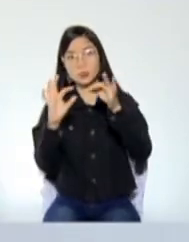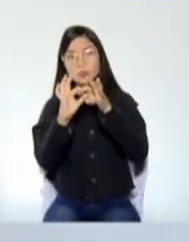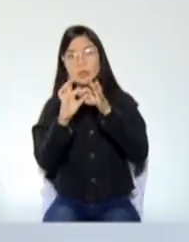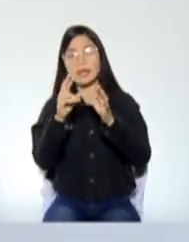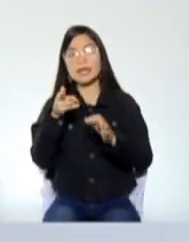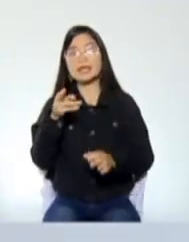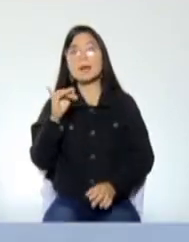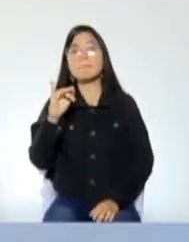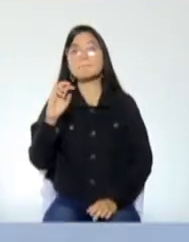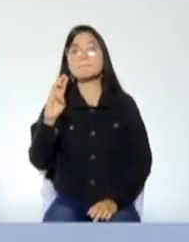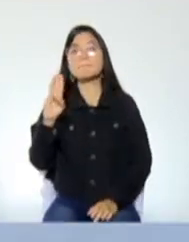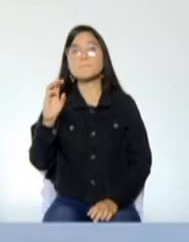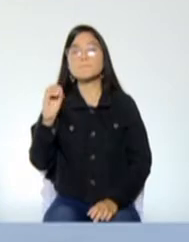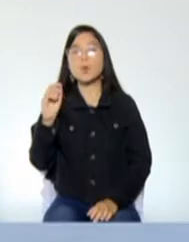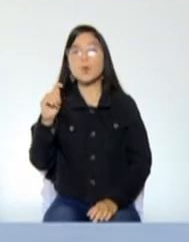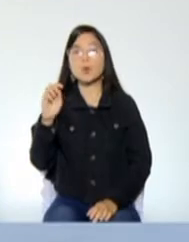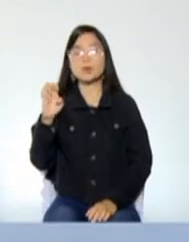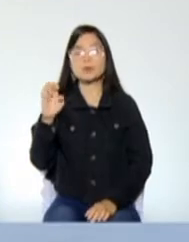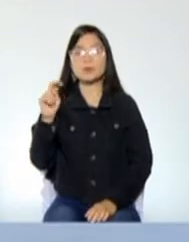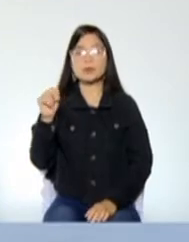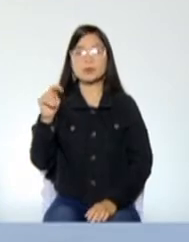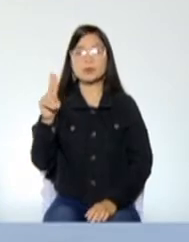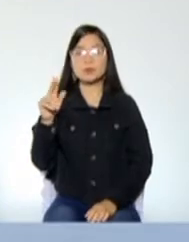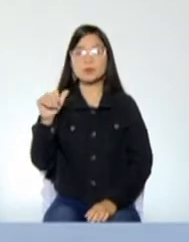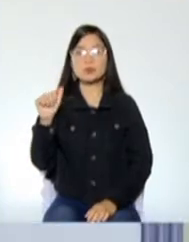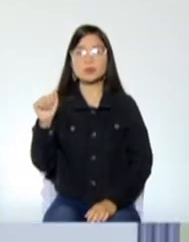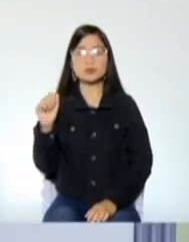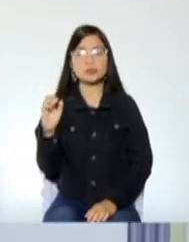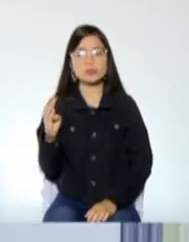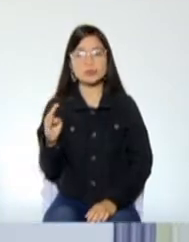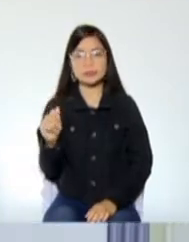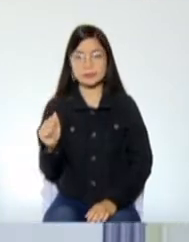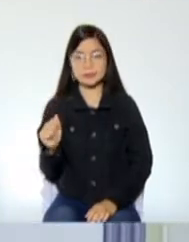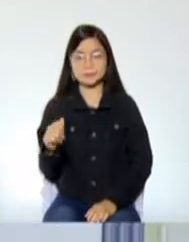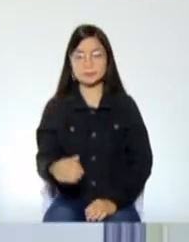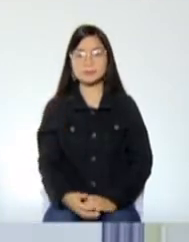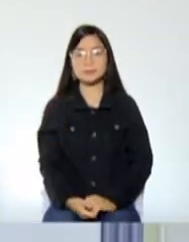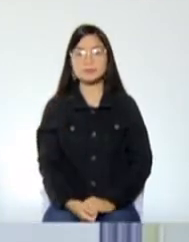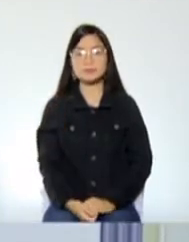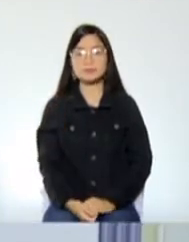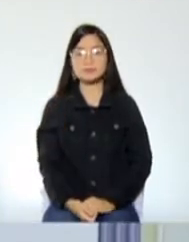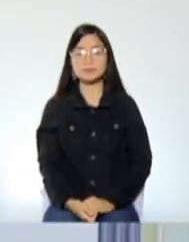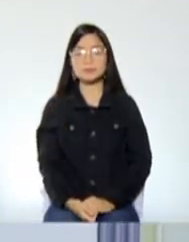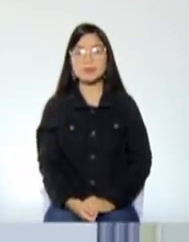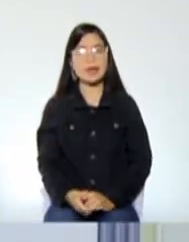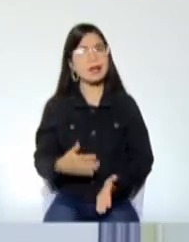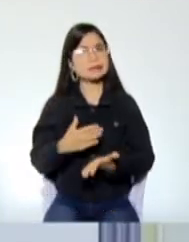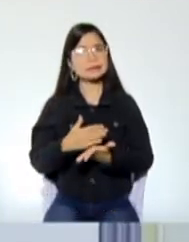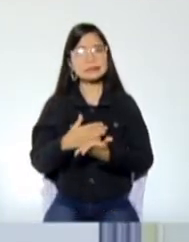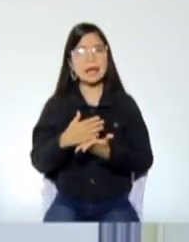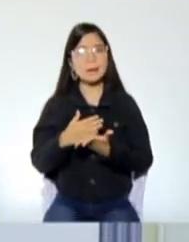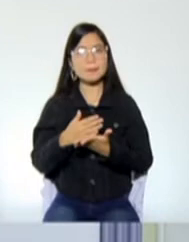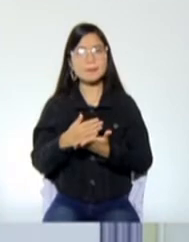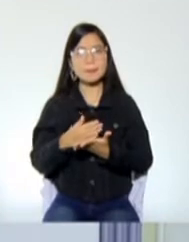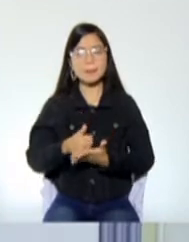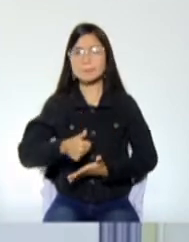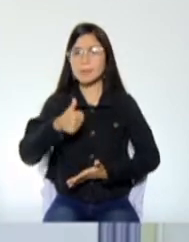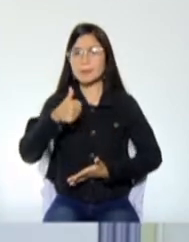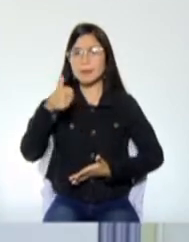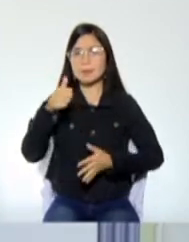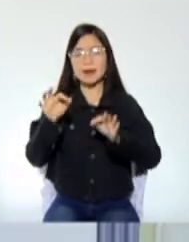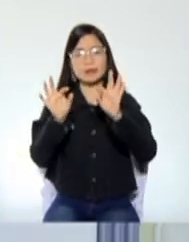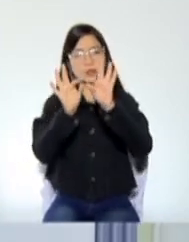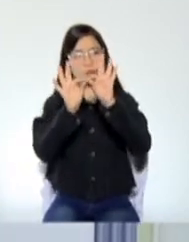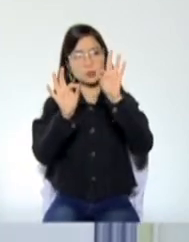más larga entre el triángulo rectángulo. Ese teorema de Pitágoras está